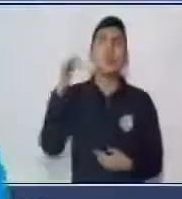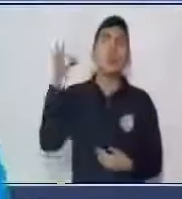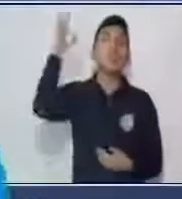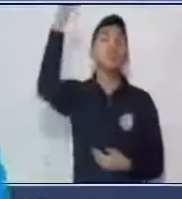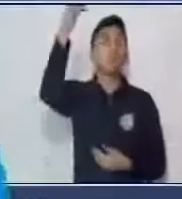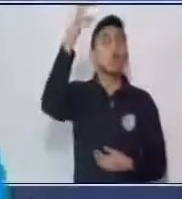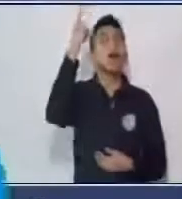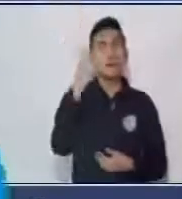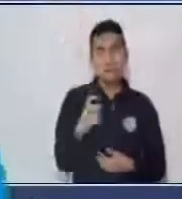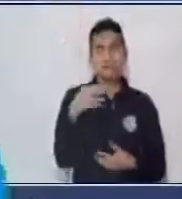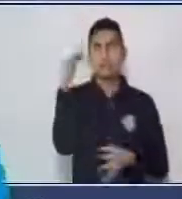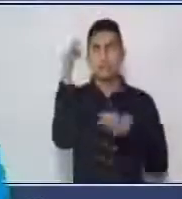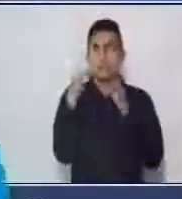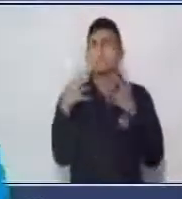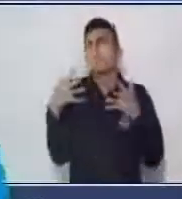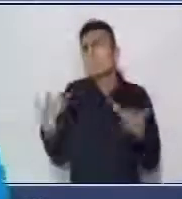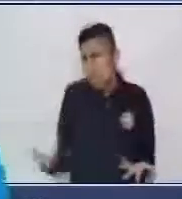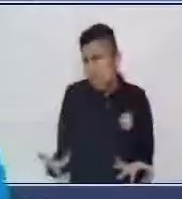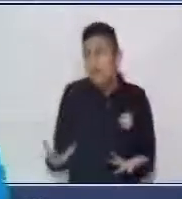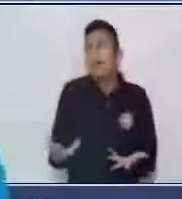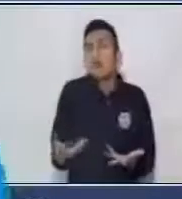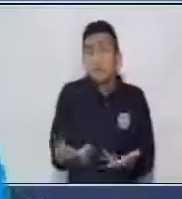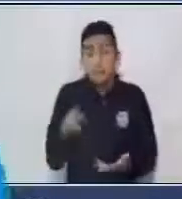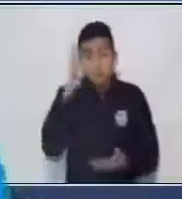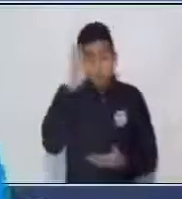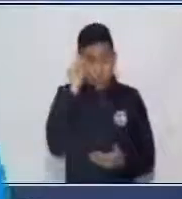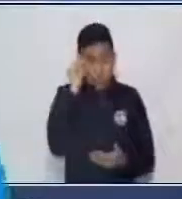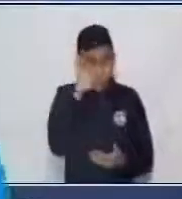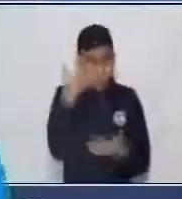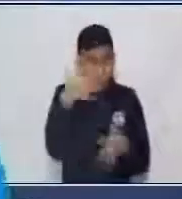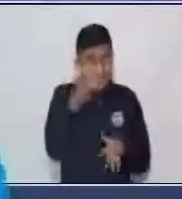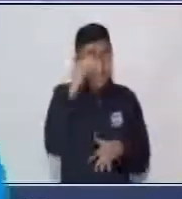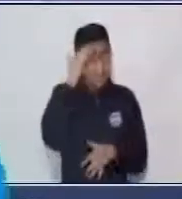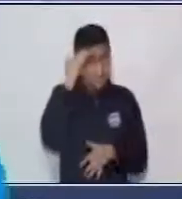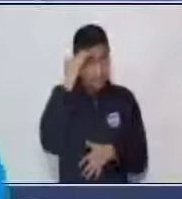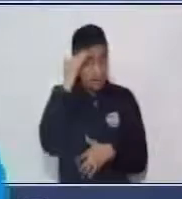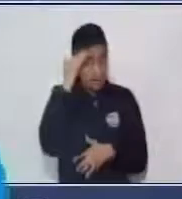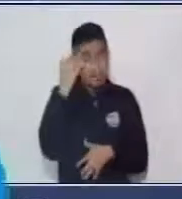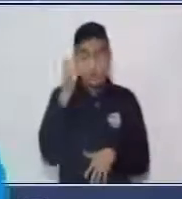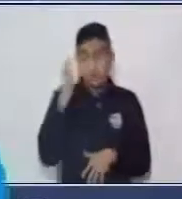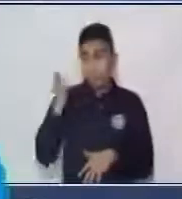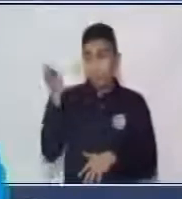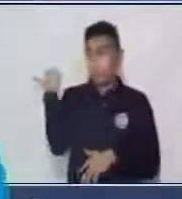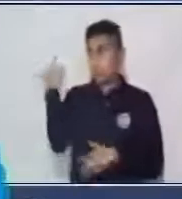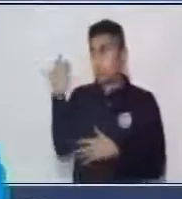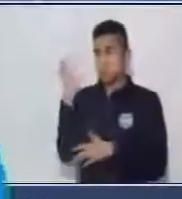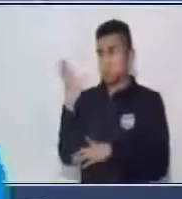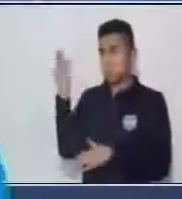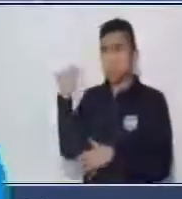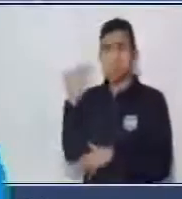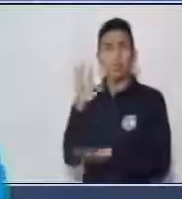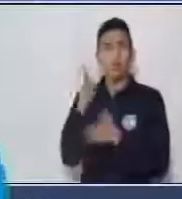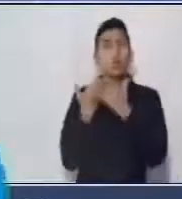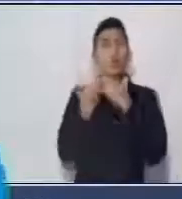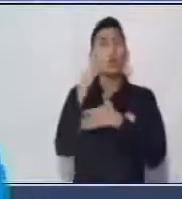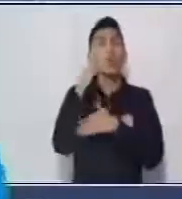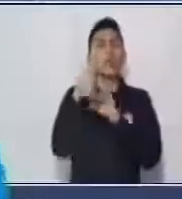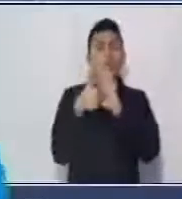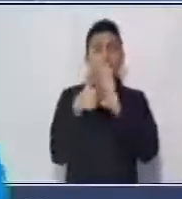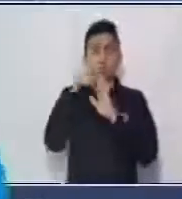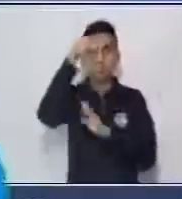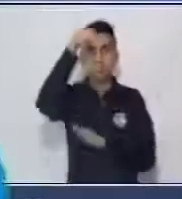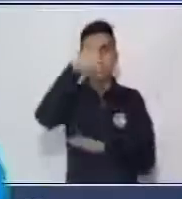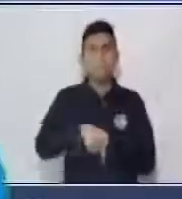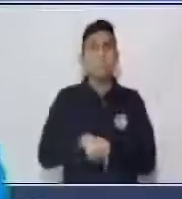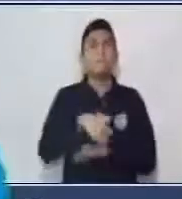se tendría que dar. ¿Por qué se tendría que dar así? Porque sabemos que es una acción que ha pasado, algo que está pasando y que